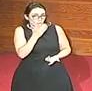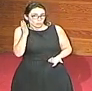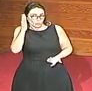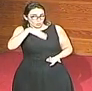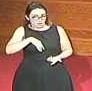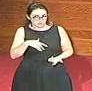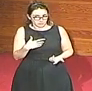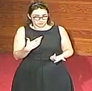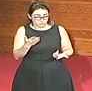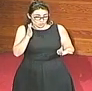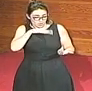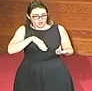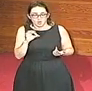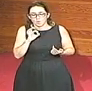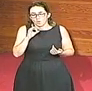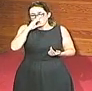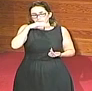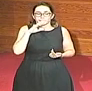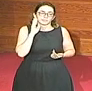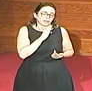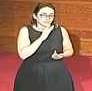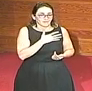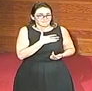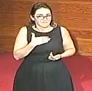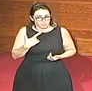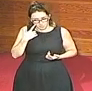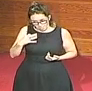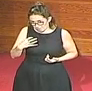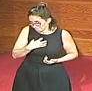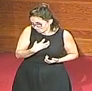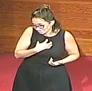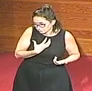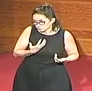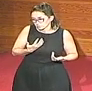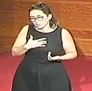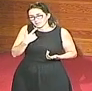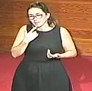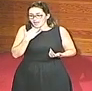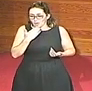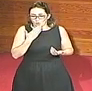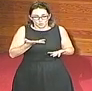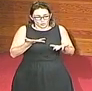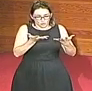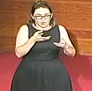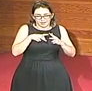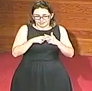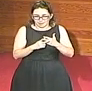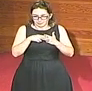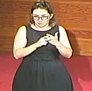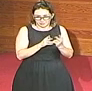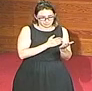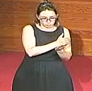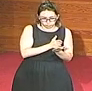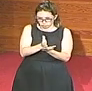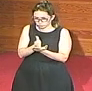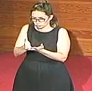esa facilidad, ¿no? O los padres les gustaría y no pueden tampoco. Entonces tenemos que darles varias herramientas, varios superpoderes,